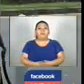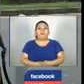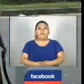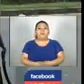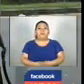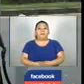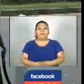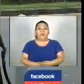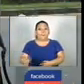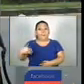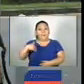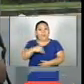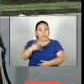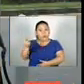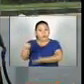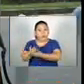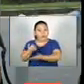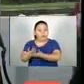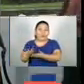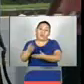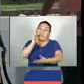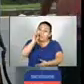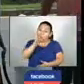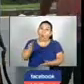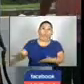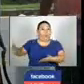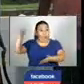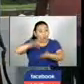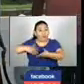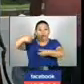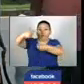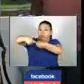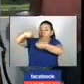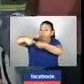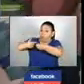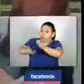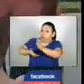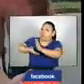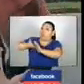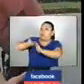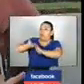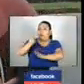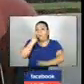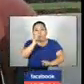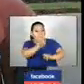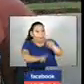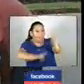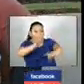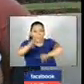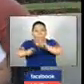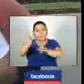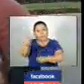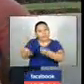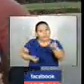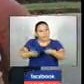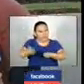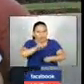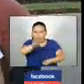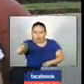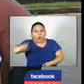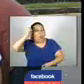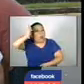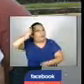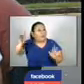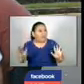El Ministerio de Economía anunció un nuevo incremento en los precios de los combustibles. Entrevistamos a los conductores para saber qué les